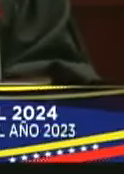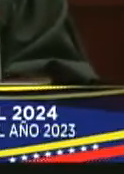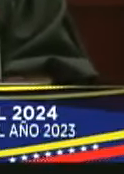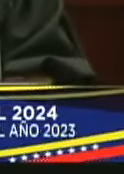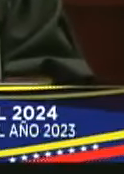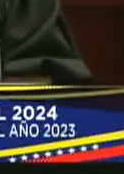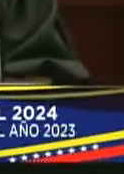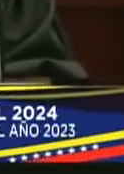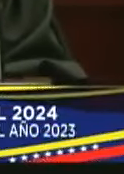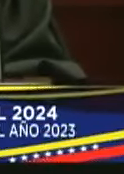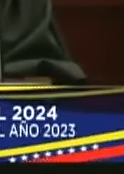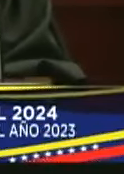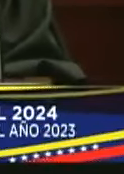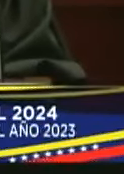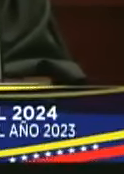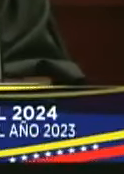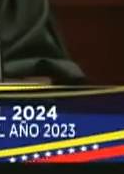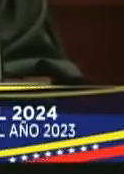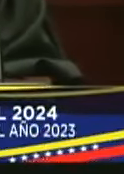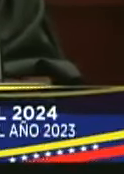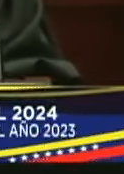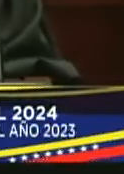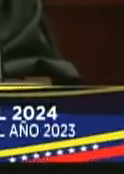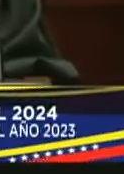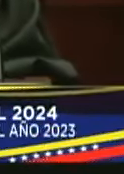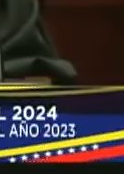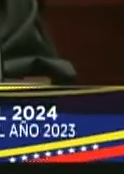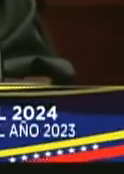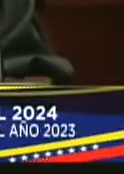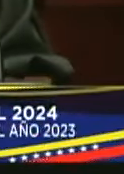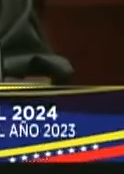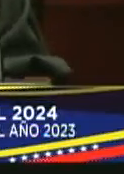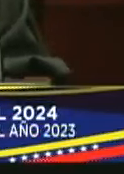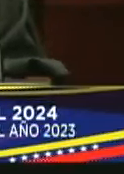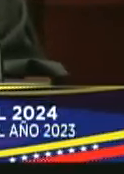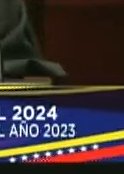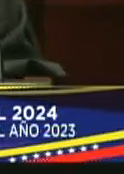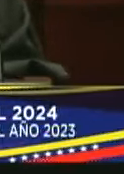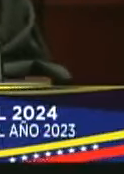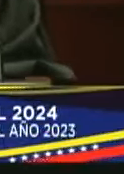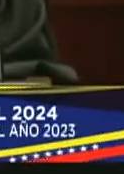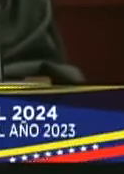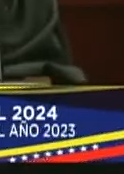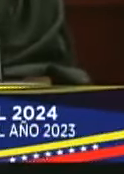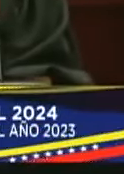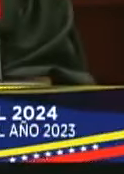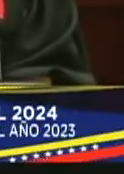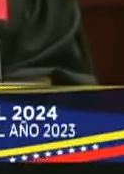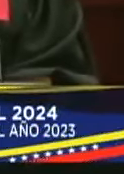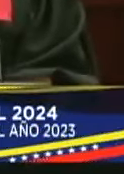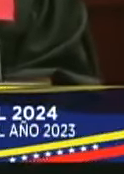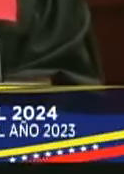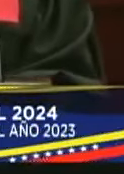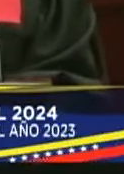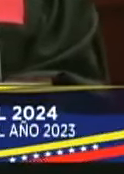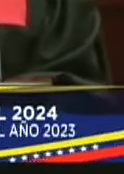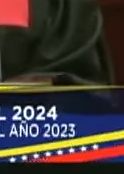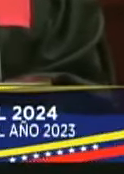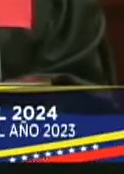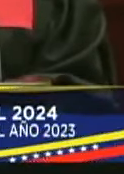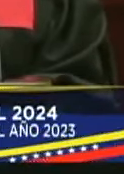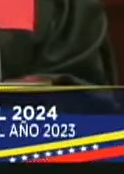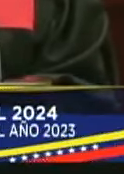común en las relaciones sociales. El reto es edificar una nueva y amplia